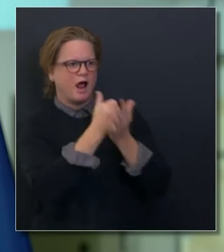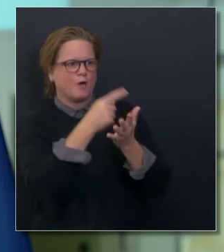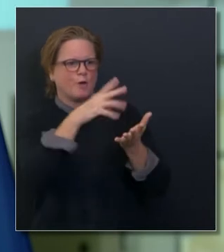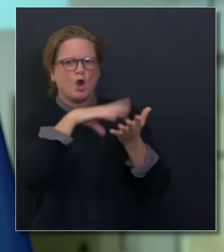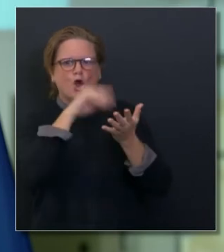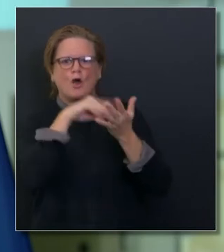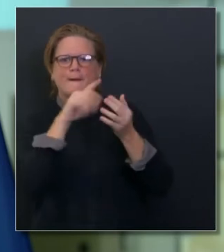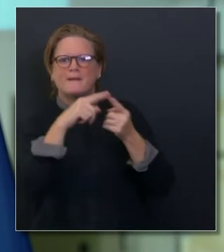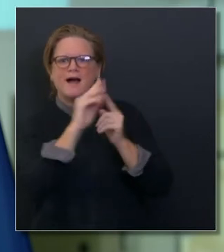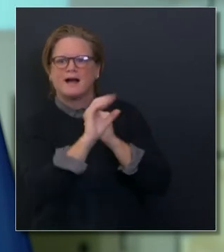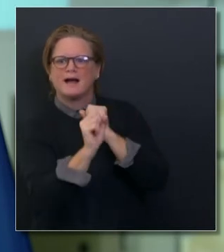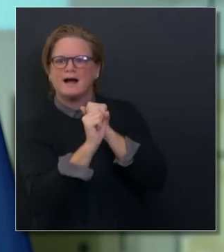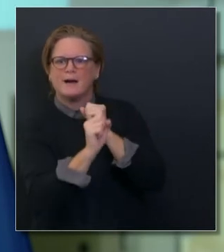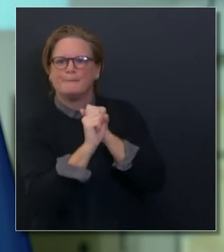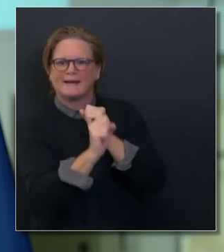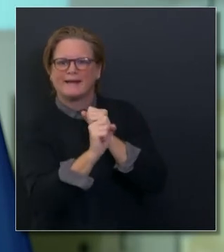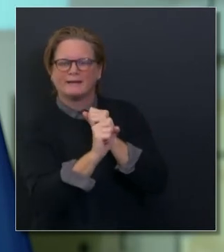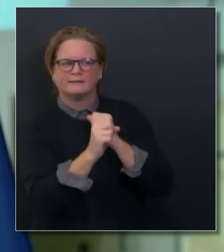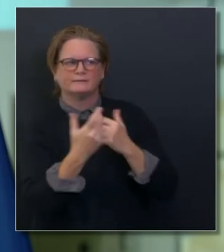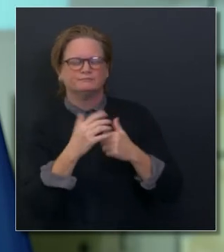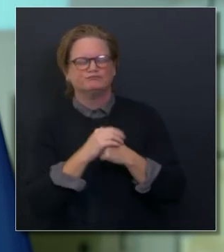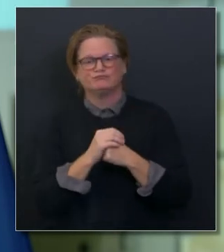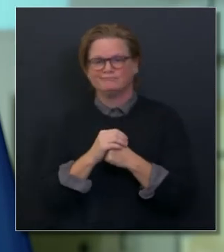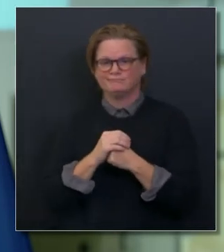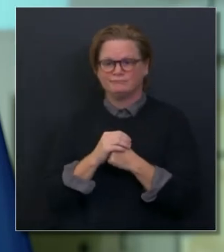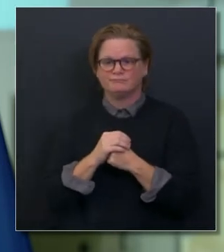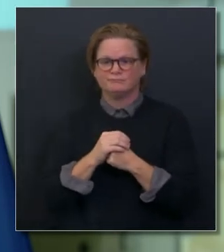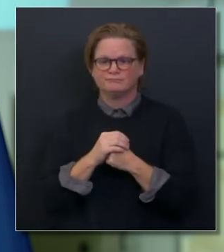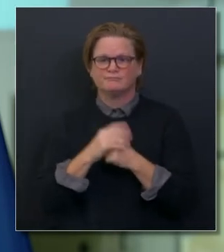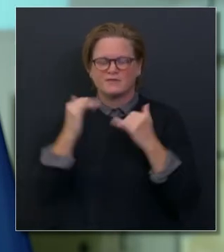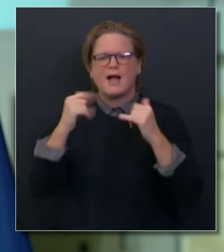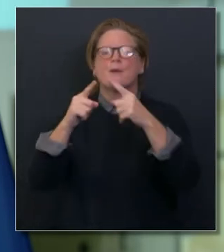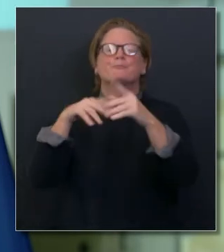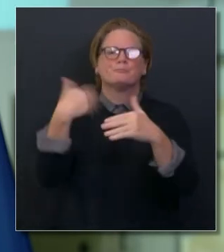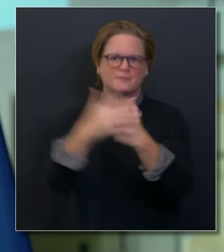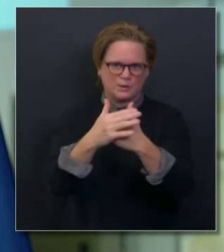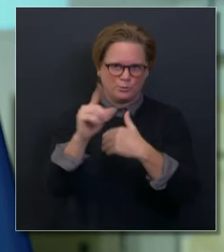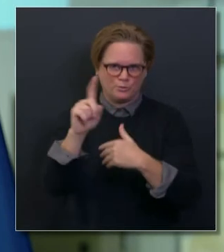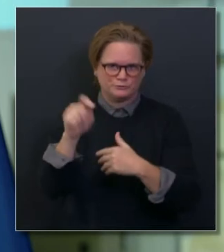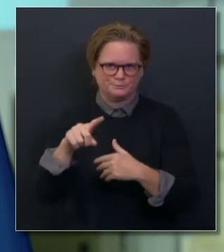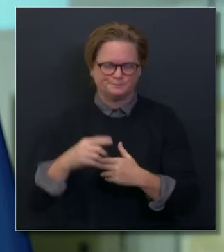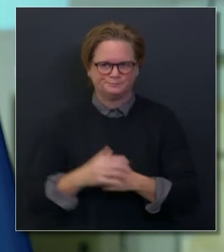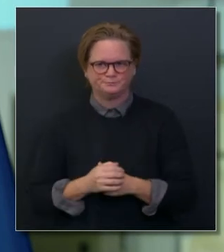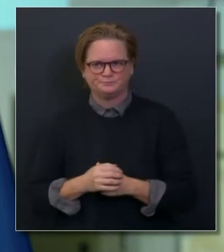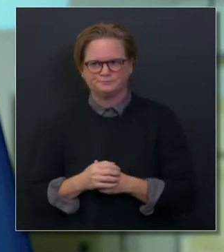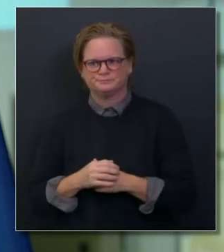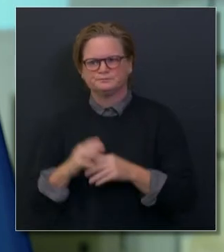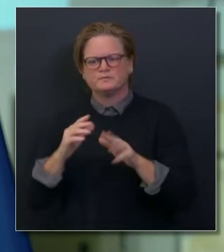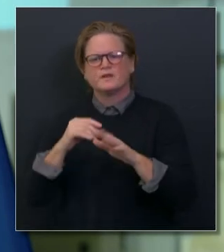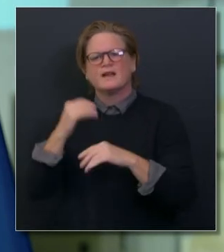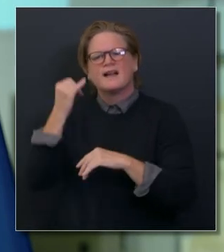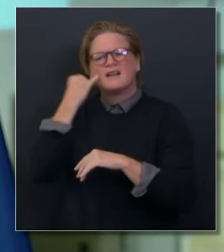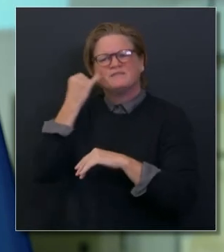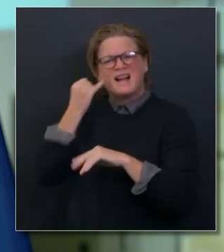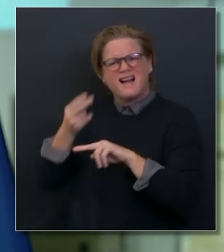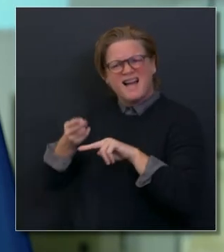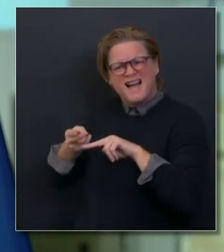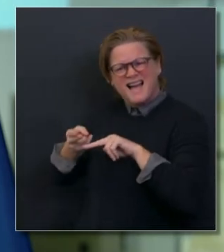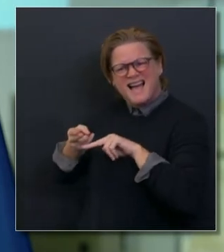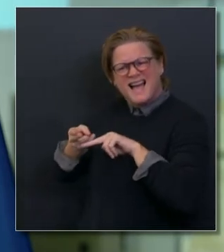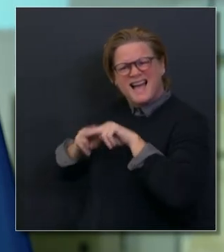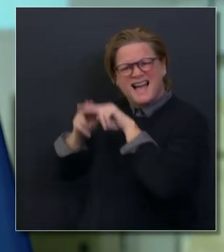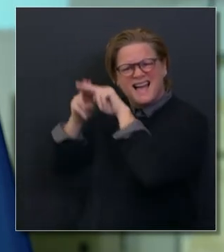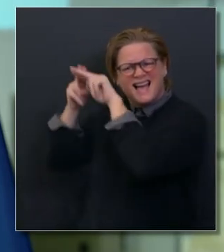que se tomará otros 2 meses para que llegue el pico de estos casos? En dado caso, ¿es posible que el sistema hospitalario